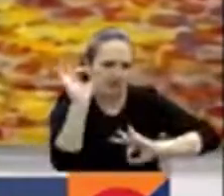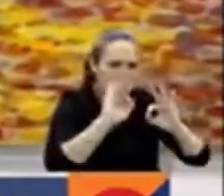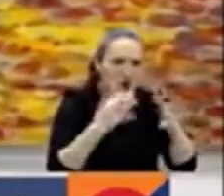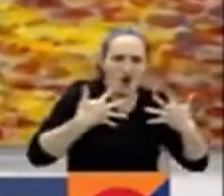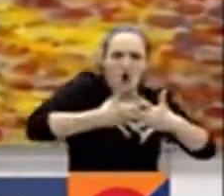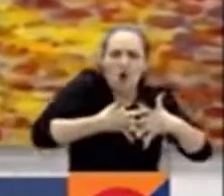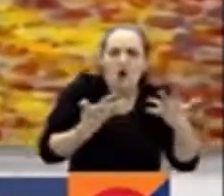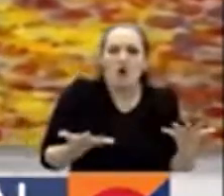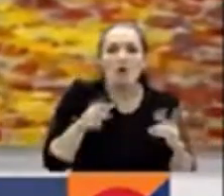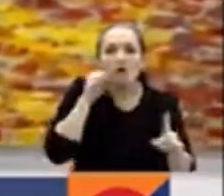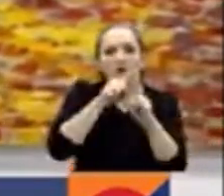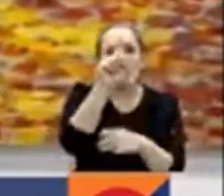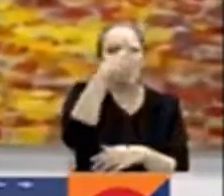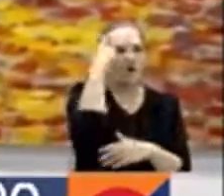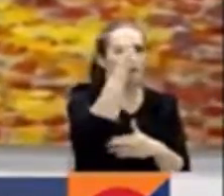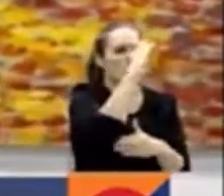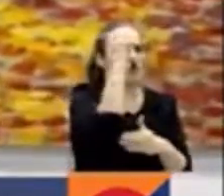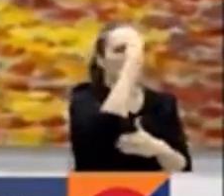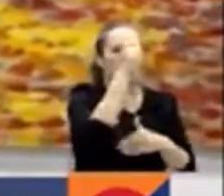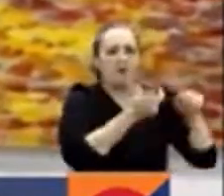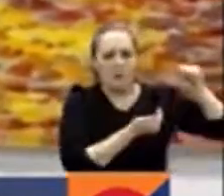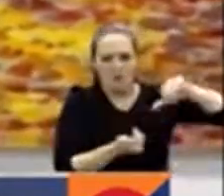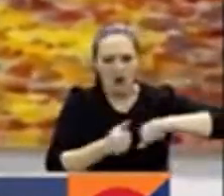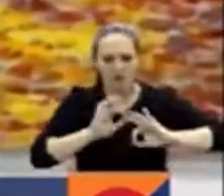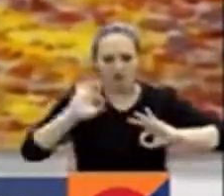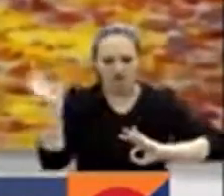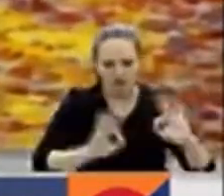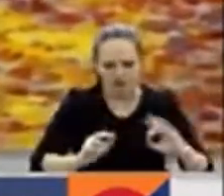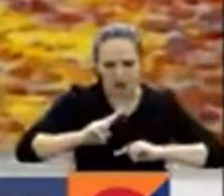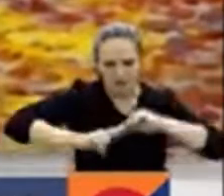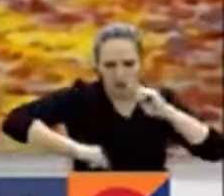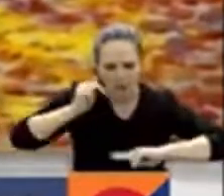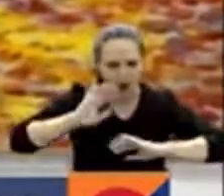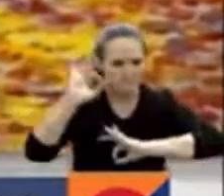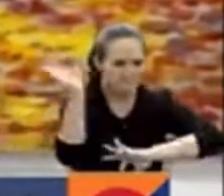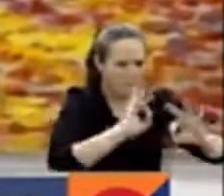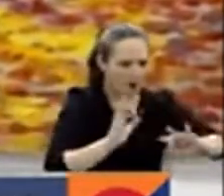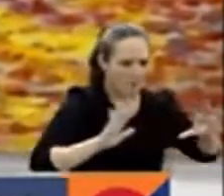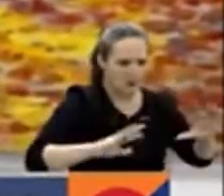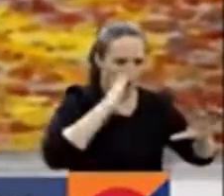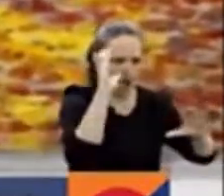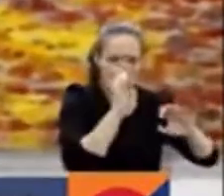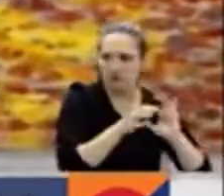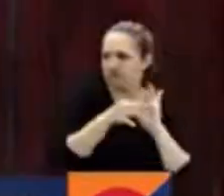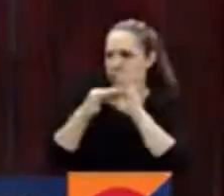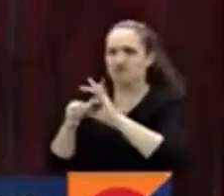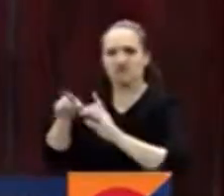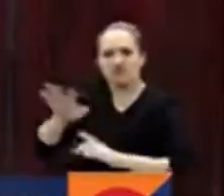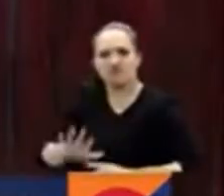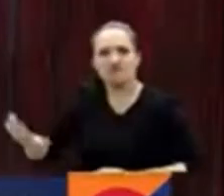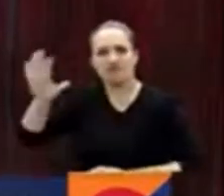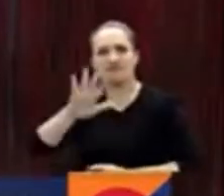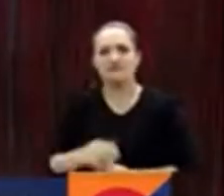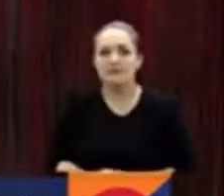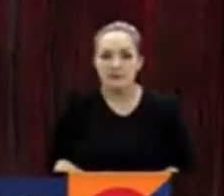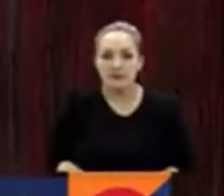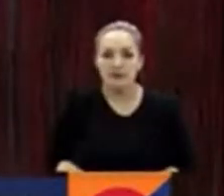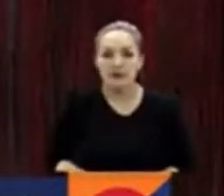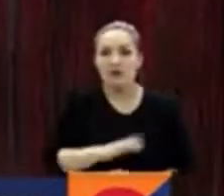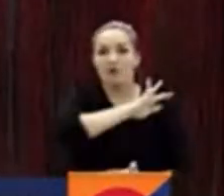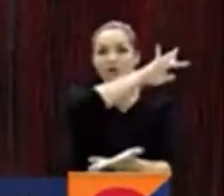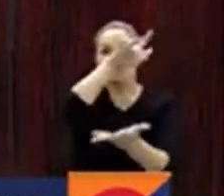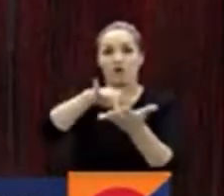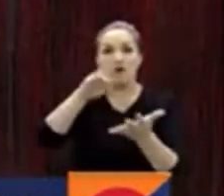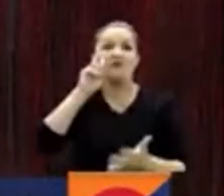el gobierno colombiano pueda invertir en obras que impacten en el desarrollo de la región. A su llegada a